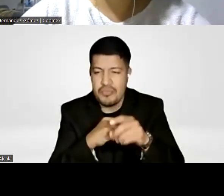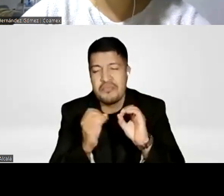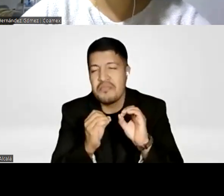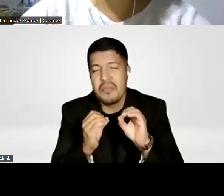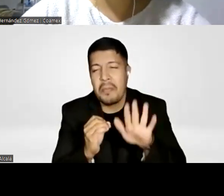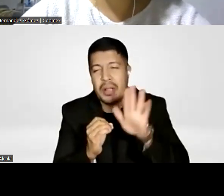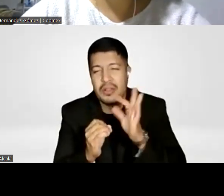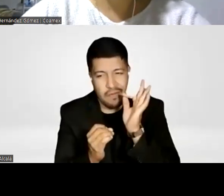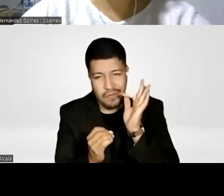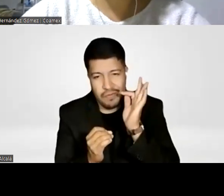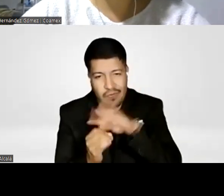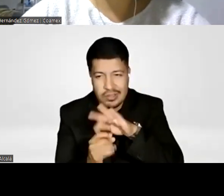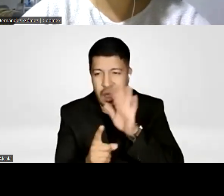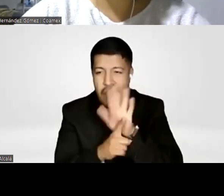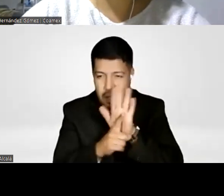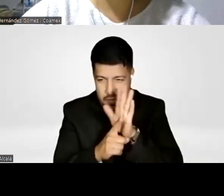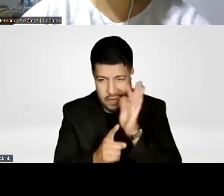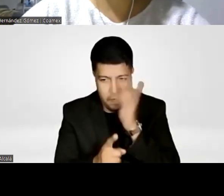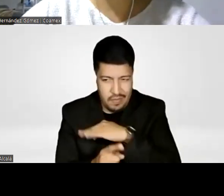alarmas.